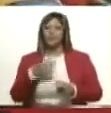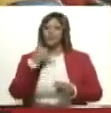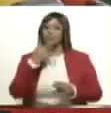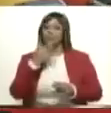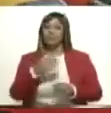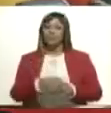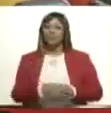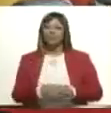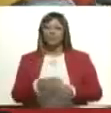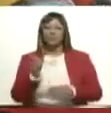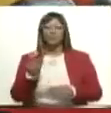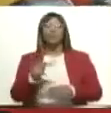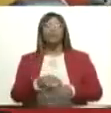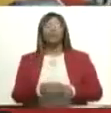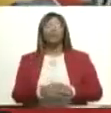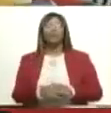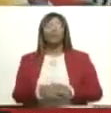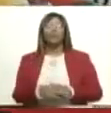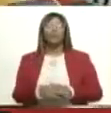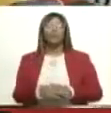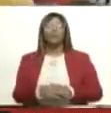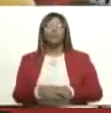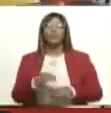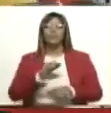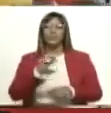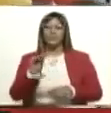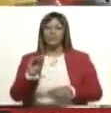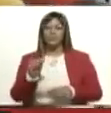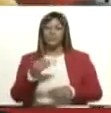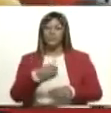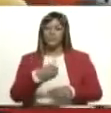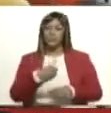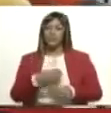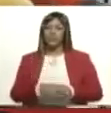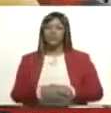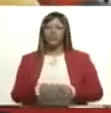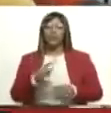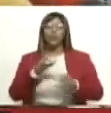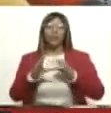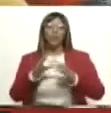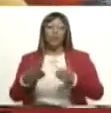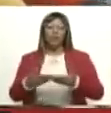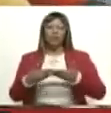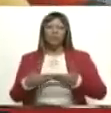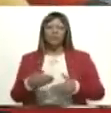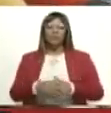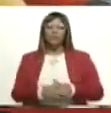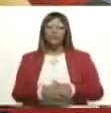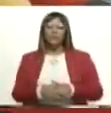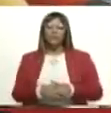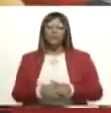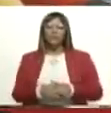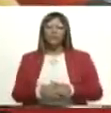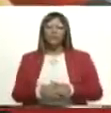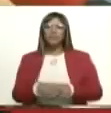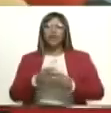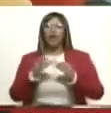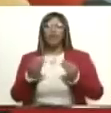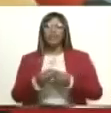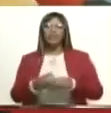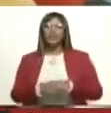culminaba la sesión de la Asamblea Nacional, fui notificado de que tenía una comunicación en mi